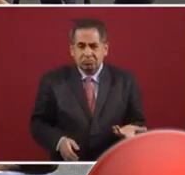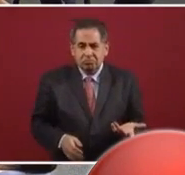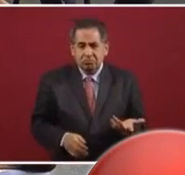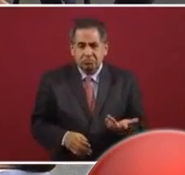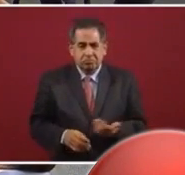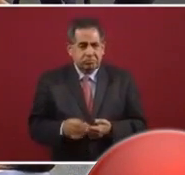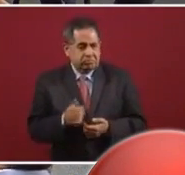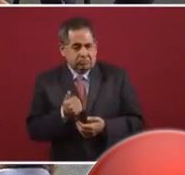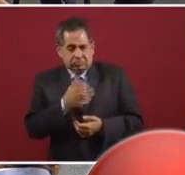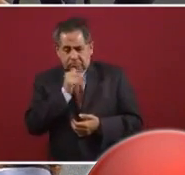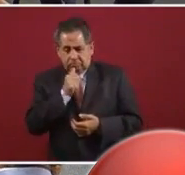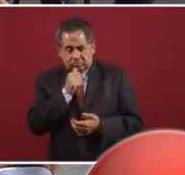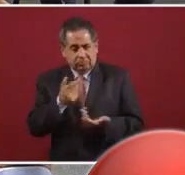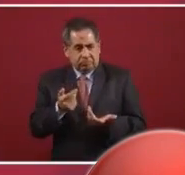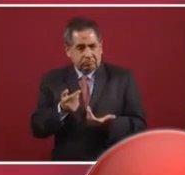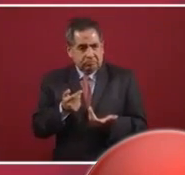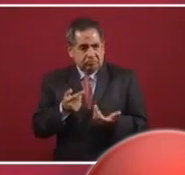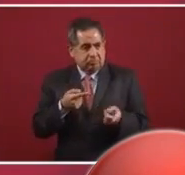relajantes,